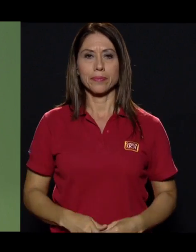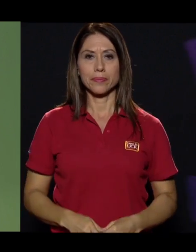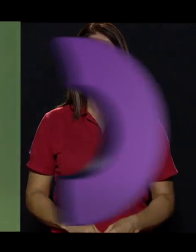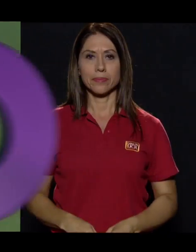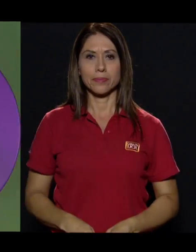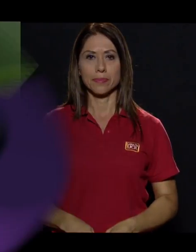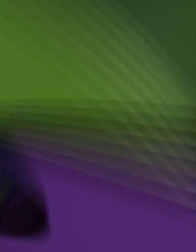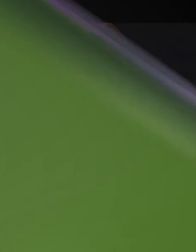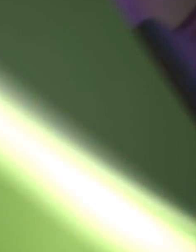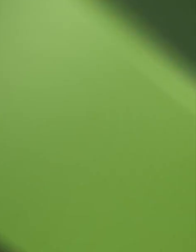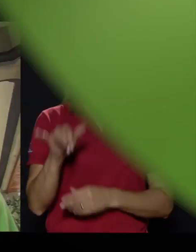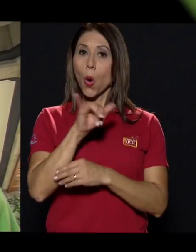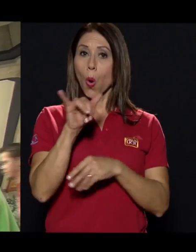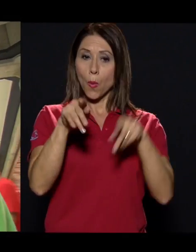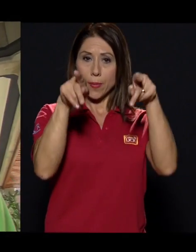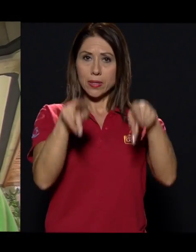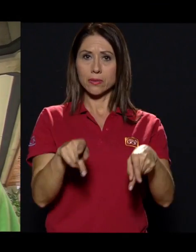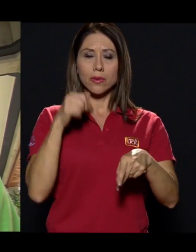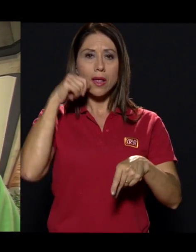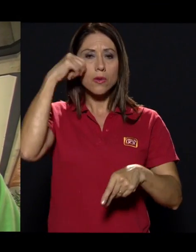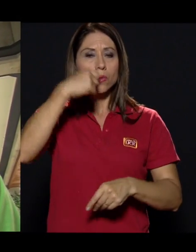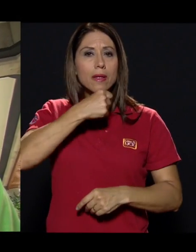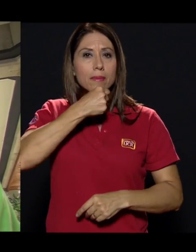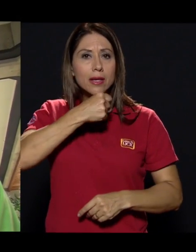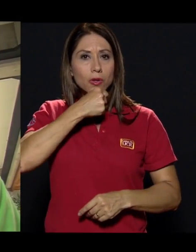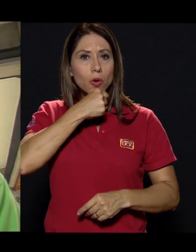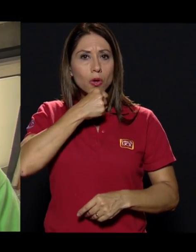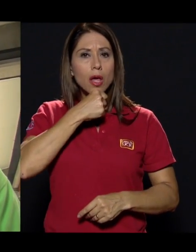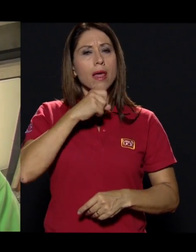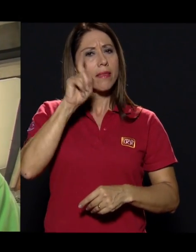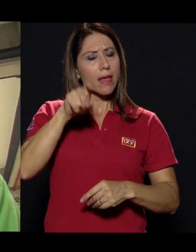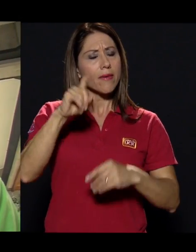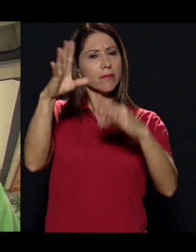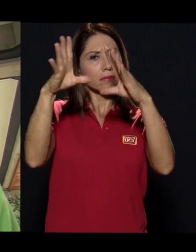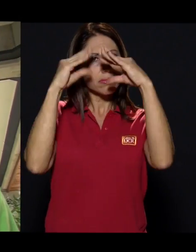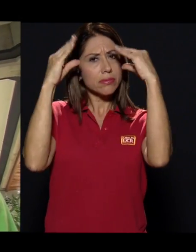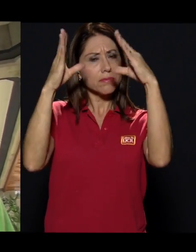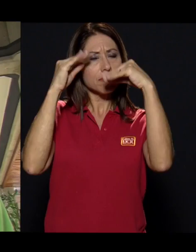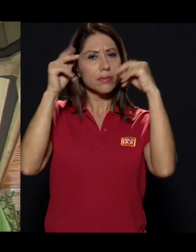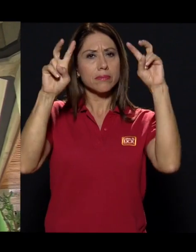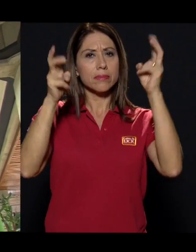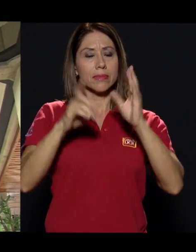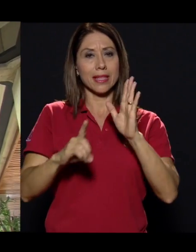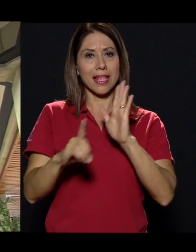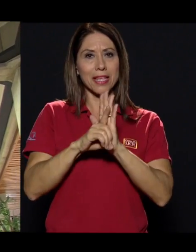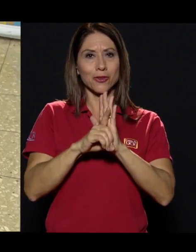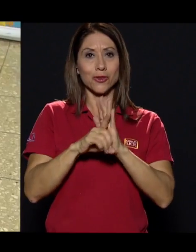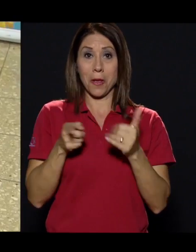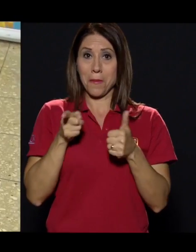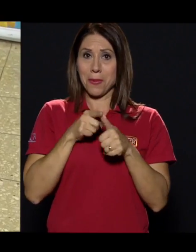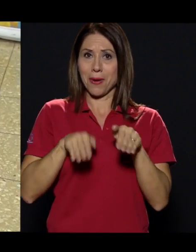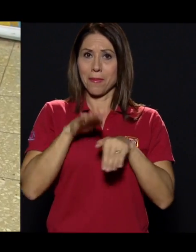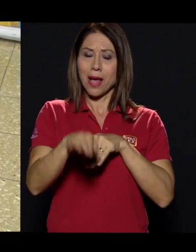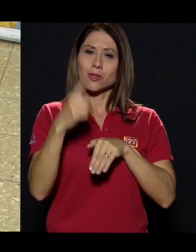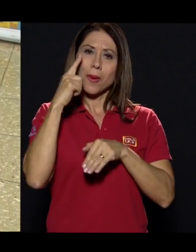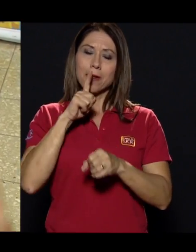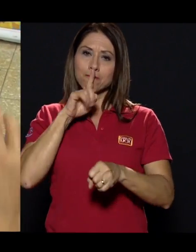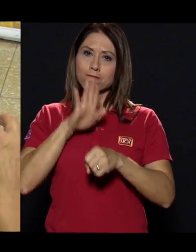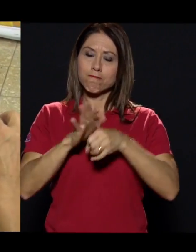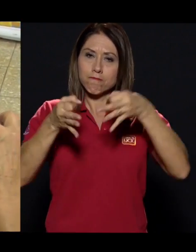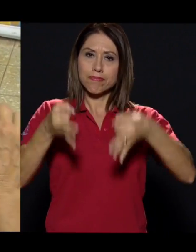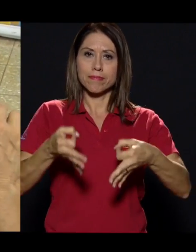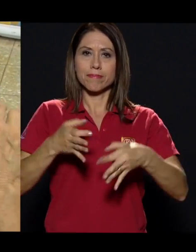de oro. Como persona adulta mayor, mantenerse informada sobre sus derechos es el primer paso para garantizar